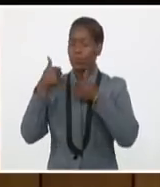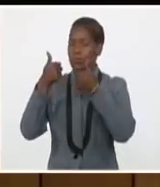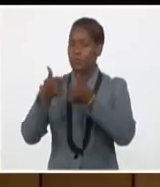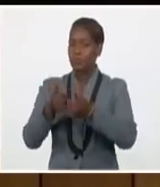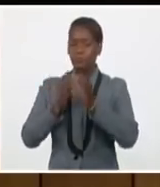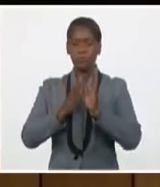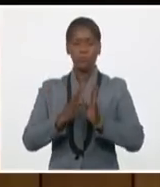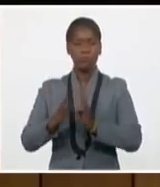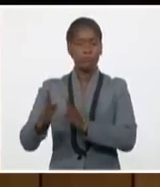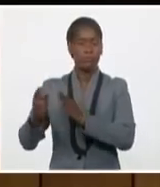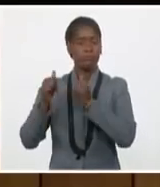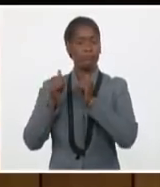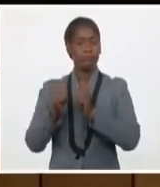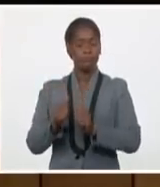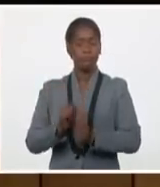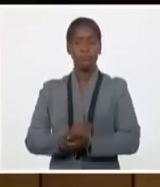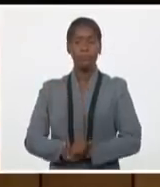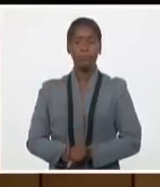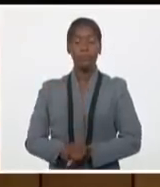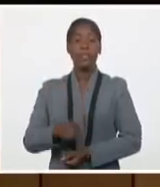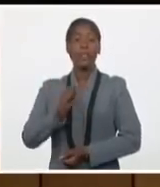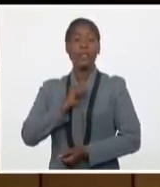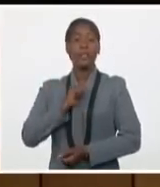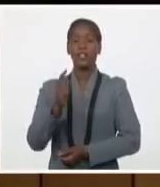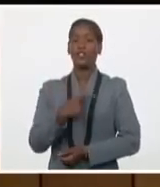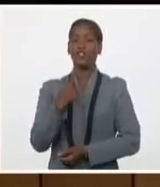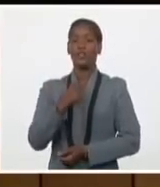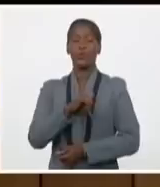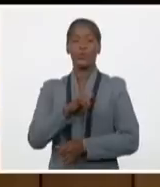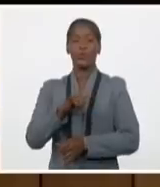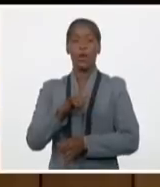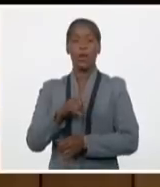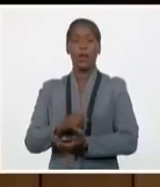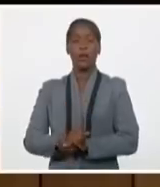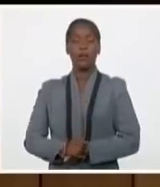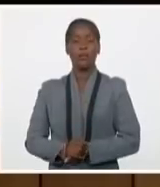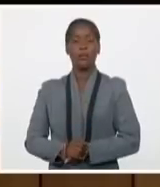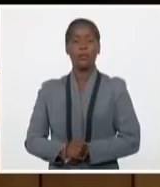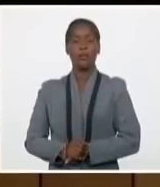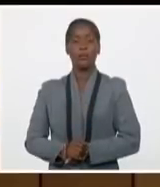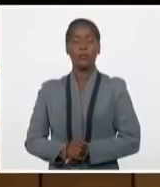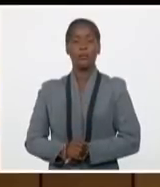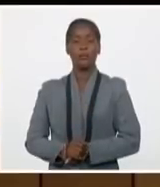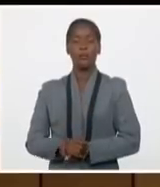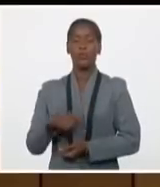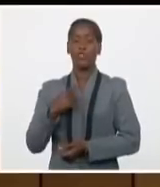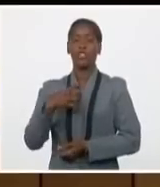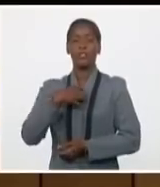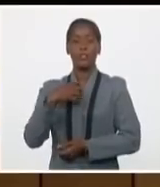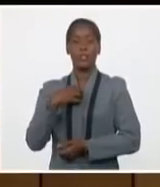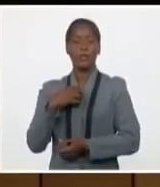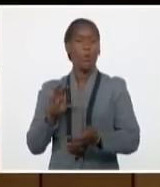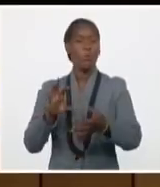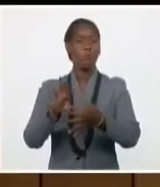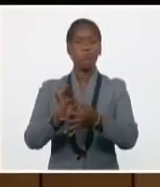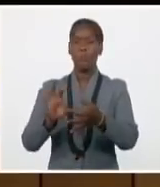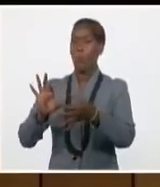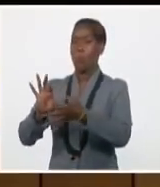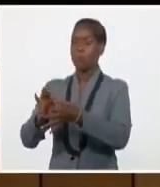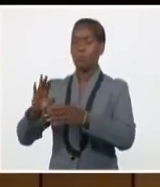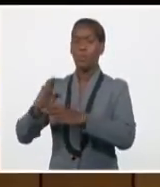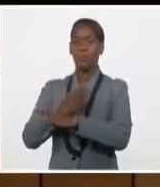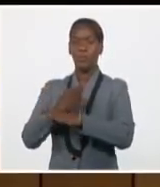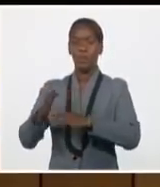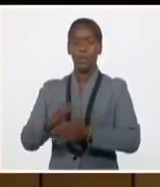política exterior, comprometida con las causas justas, la defensa de la autodeterminación de